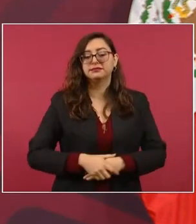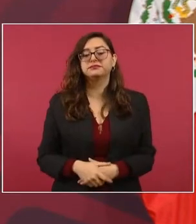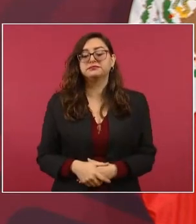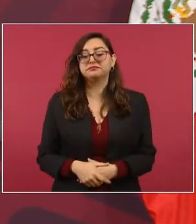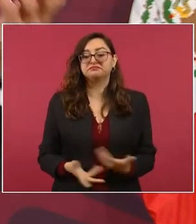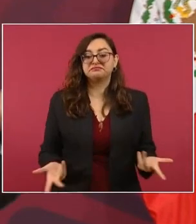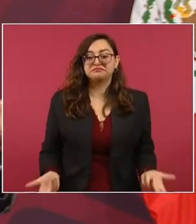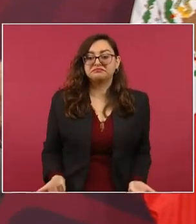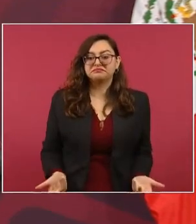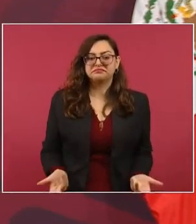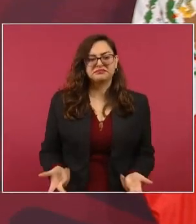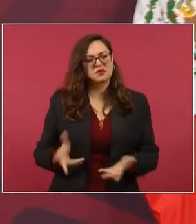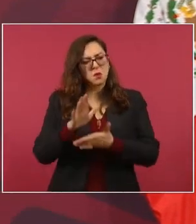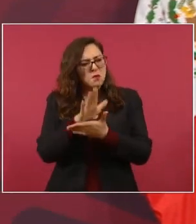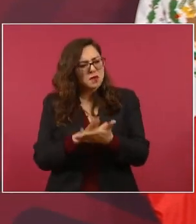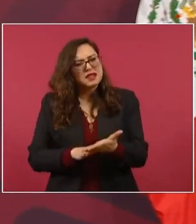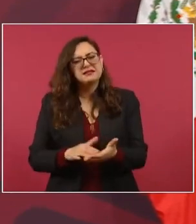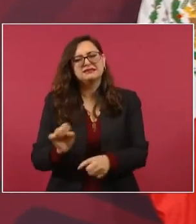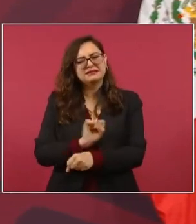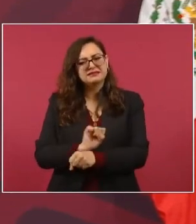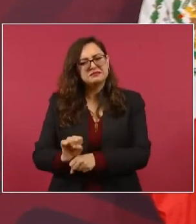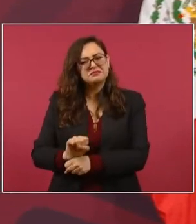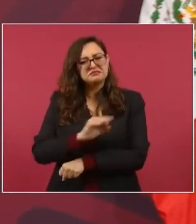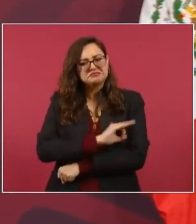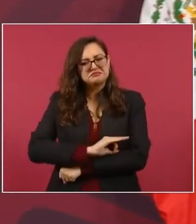no ser felices